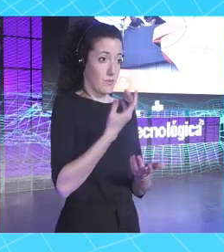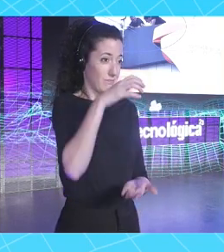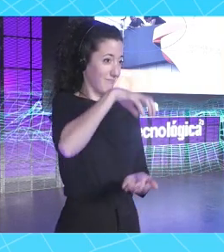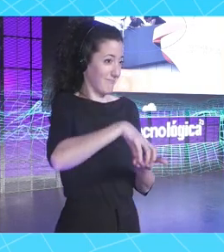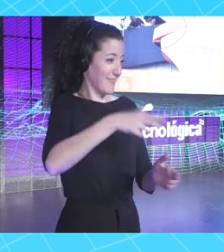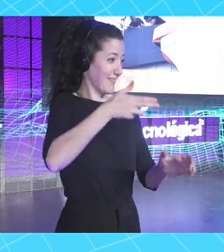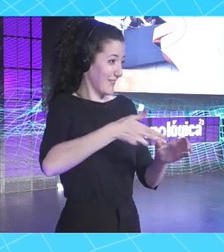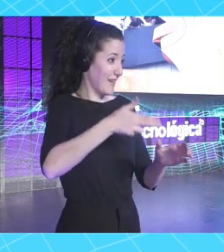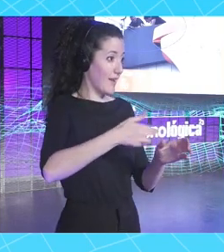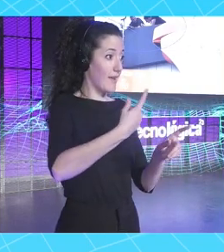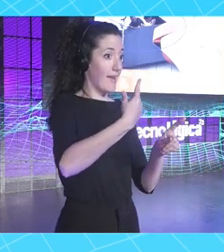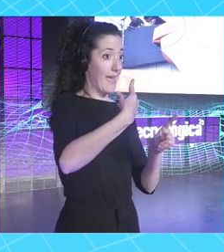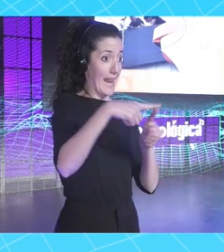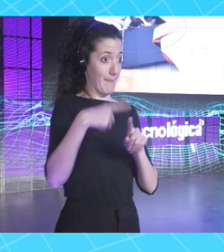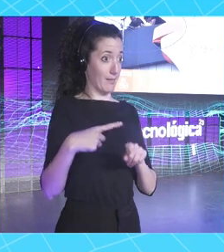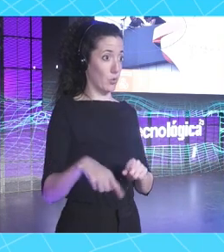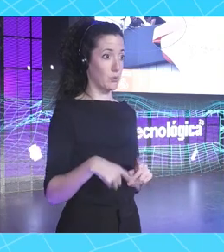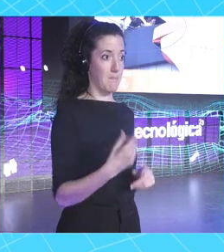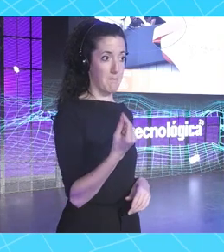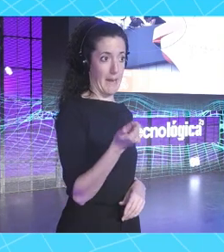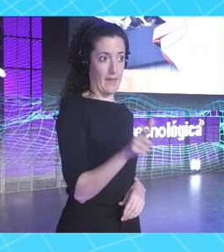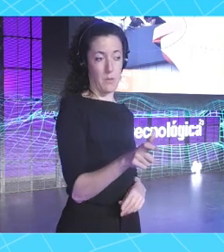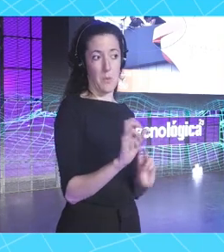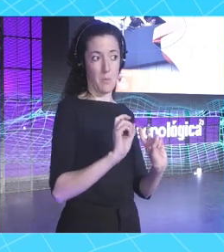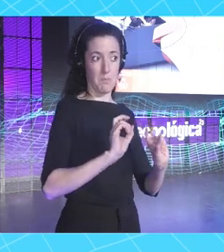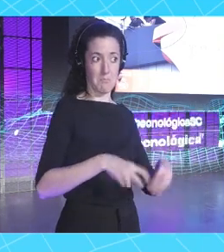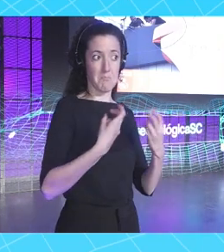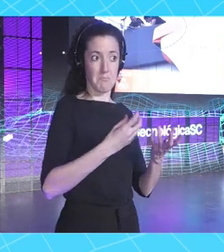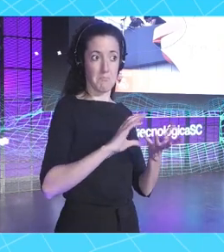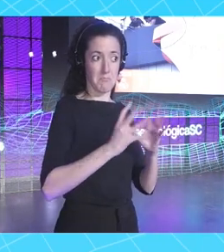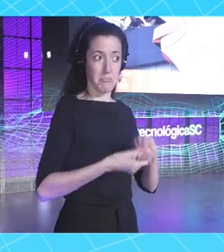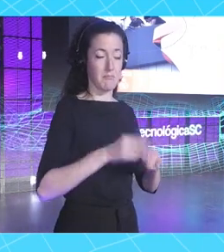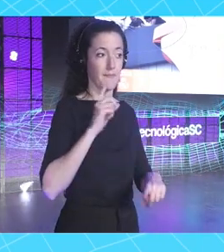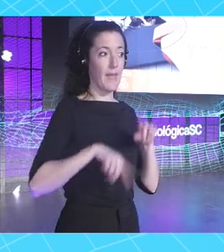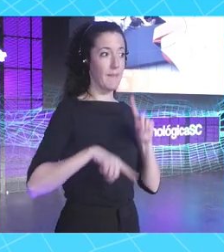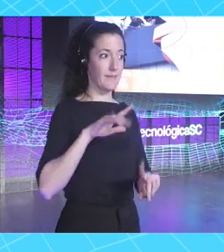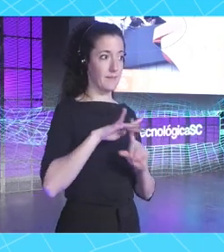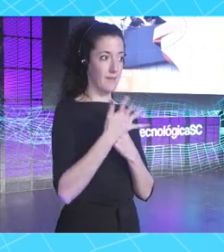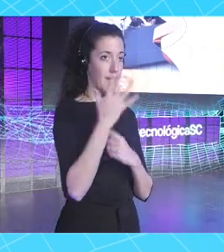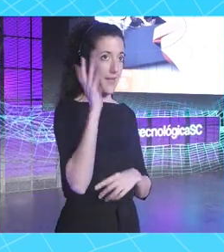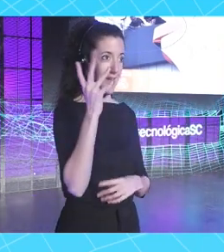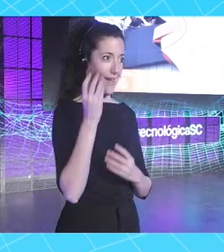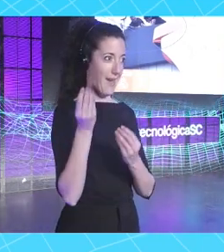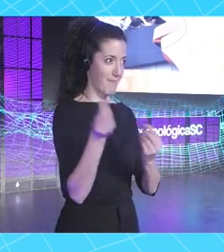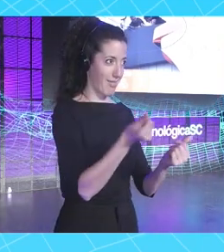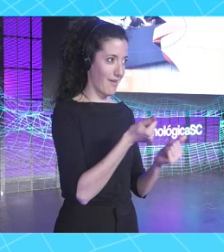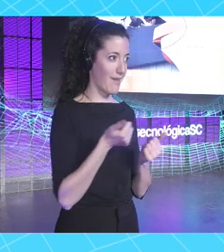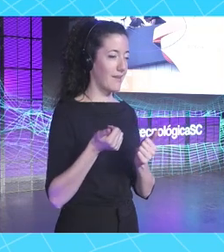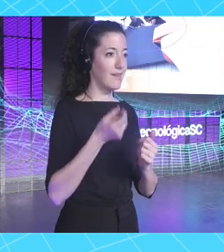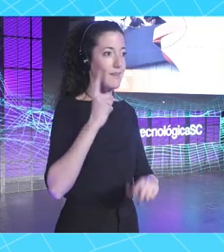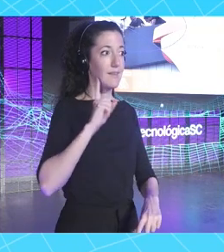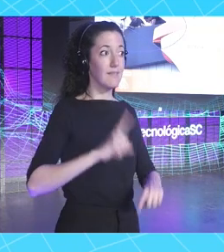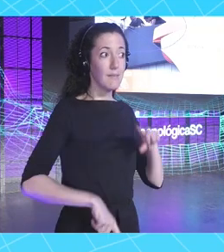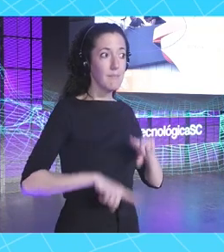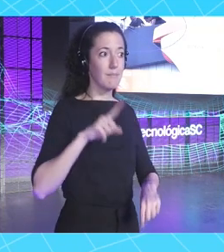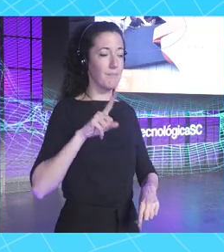servicio de manera dinámica en función de las condiciones ambientales que había en función del tráfico del volumen de tráfico que había